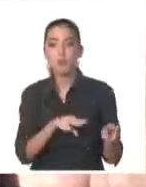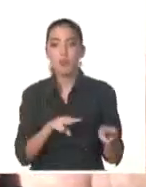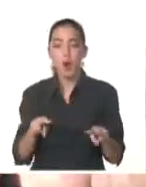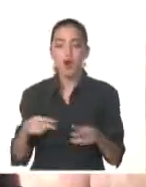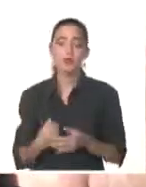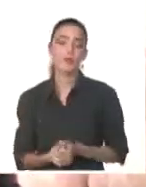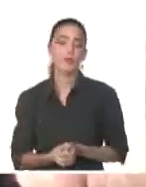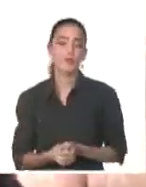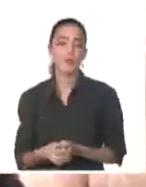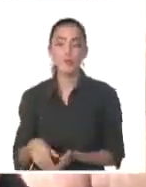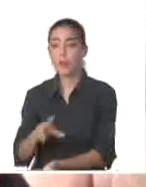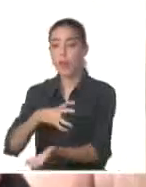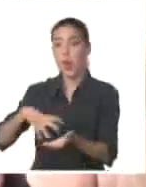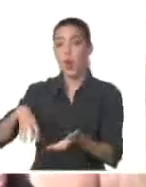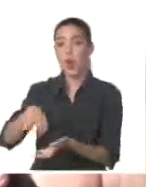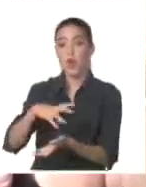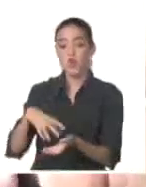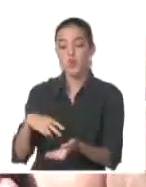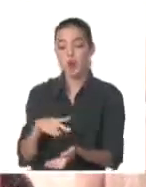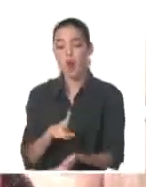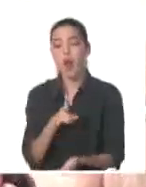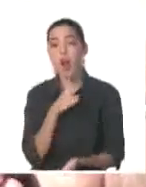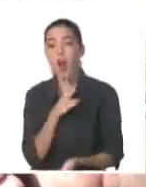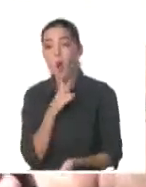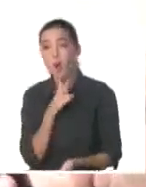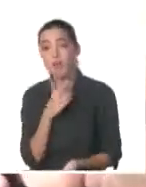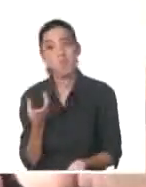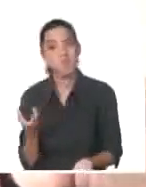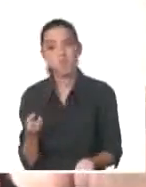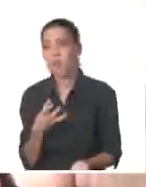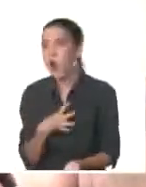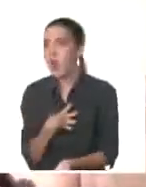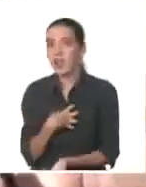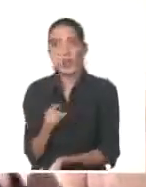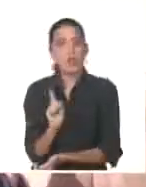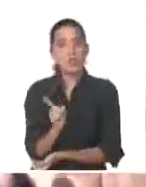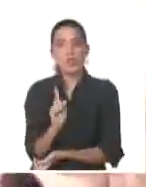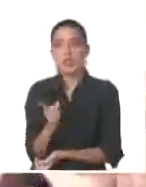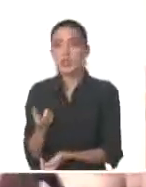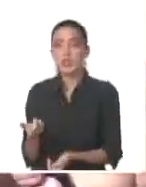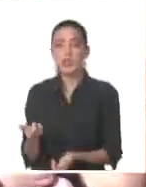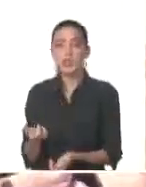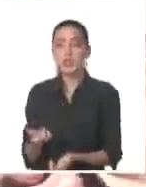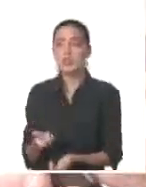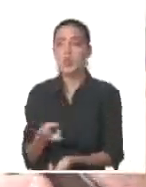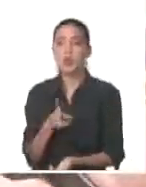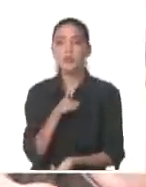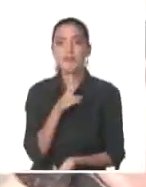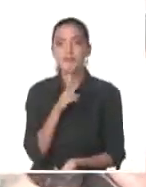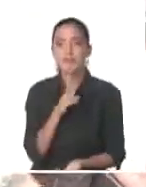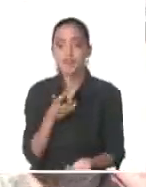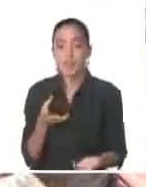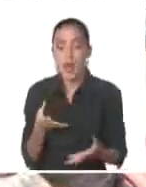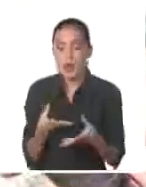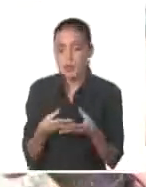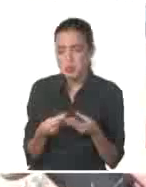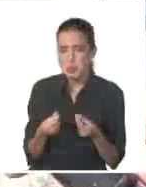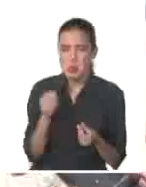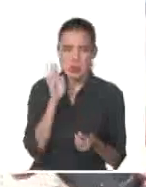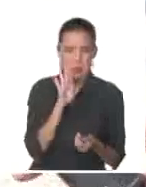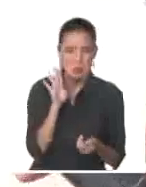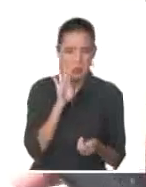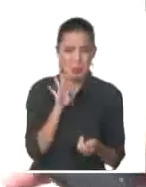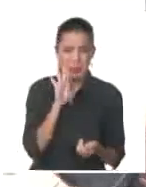contaminada. Por tanto, tenemos que ahora, a partir de ahora va a venir un camión, un medio de transporte con una brigada de hombres. Vienen hacia